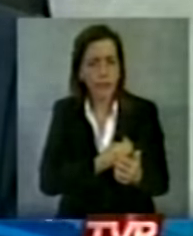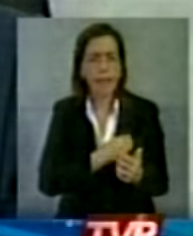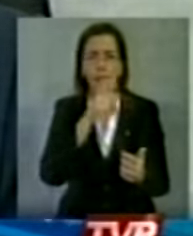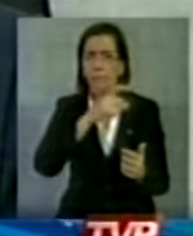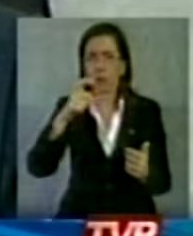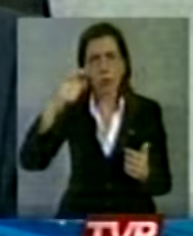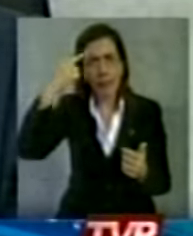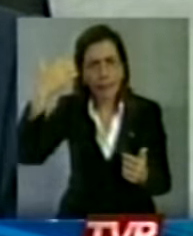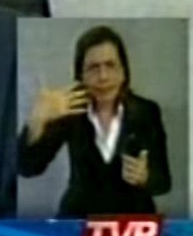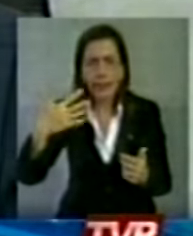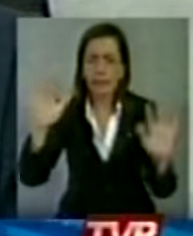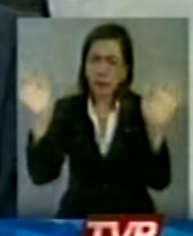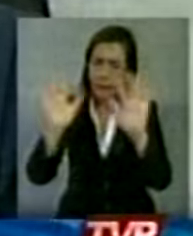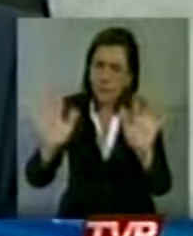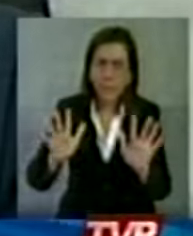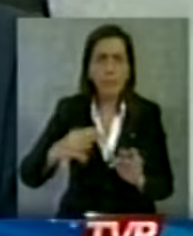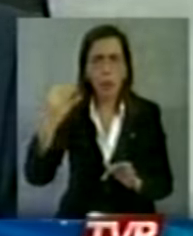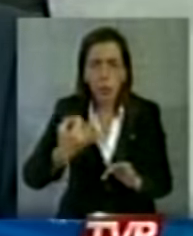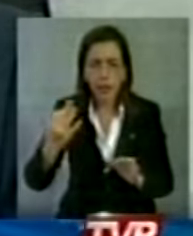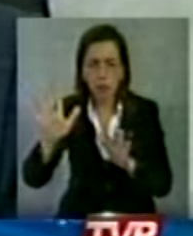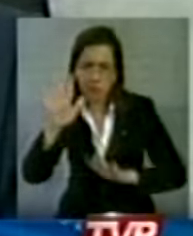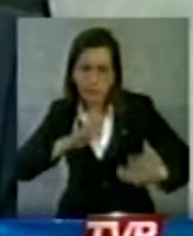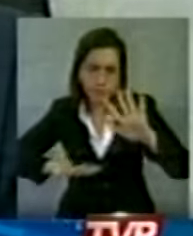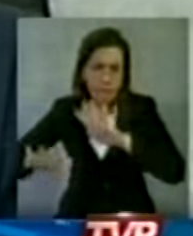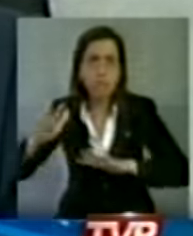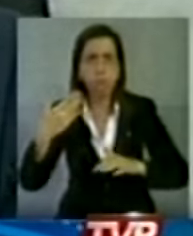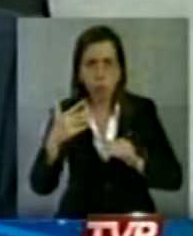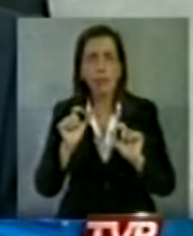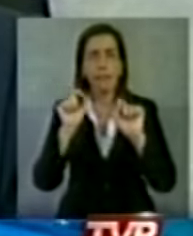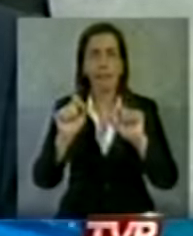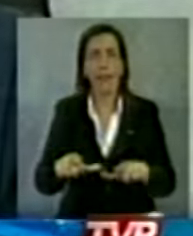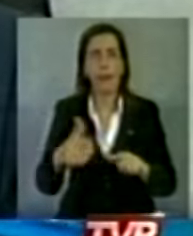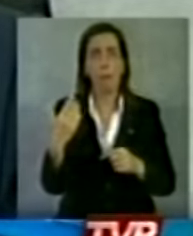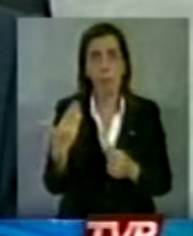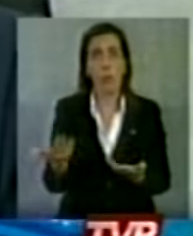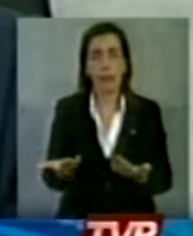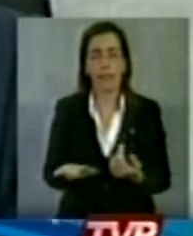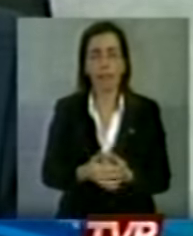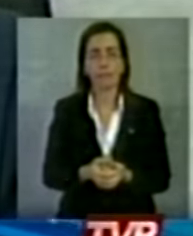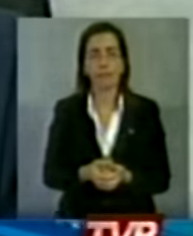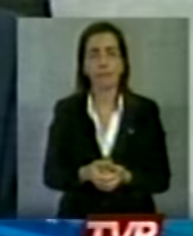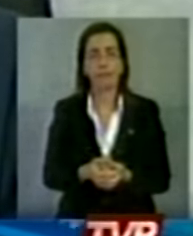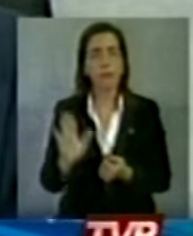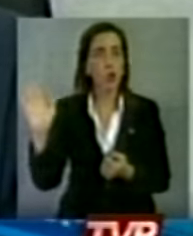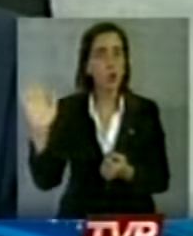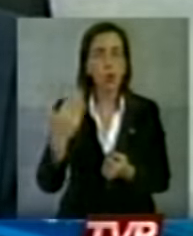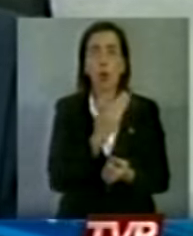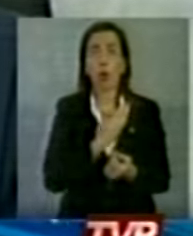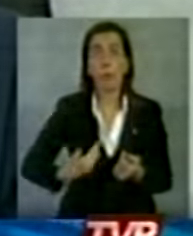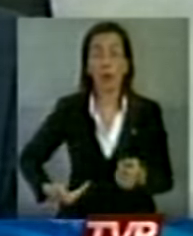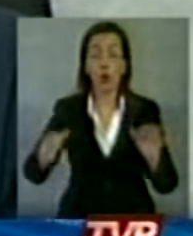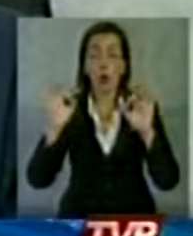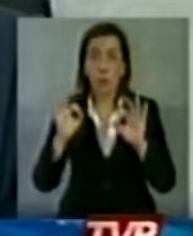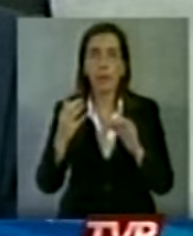capacidad emprendedora de nuestro sector productivo e industrial. Tenemos toda la disposición del Estado